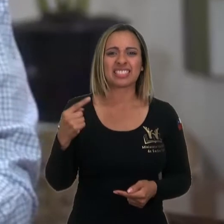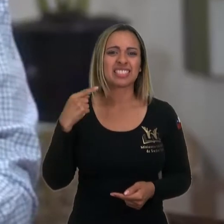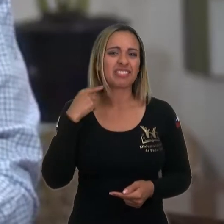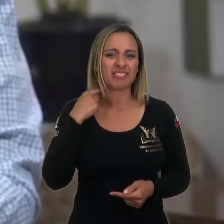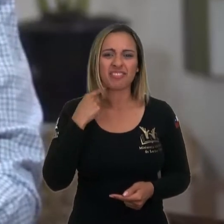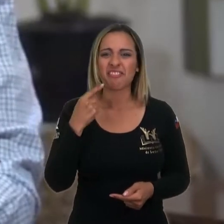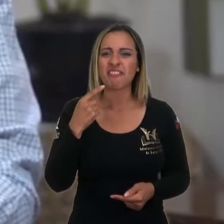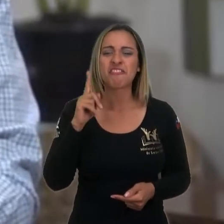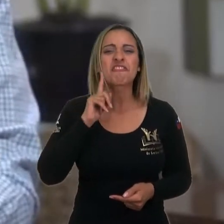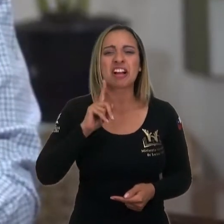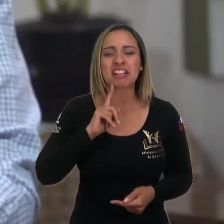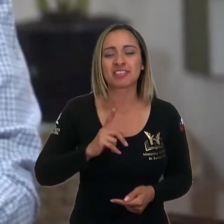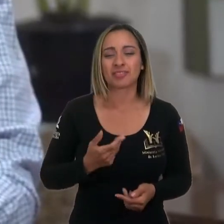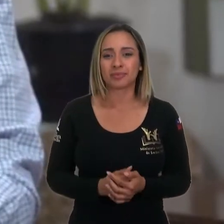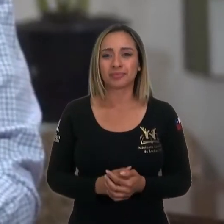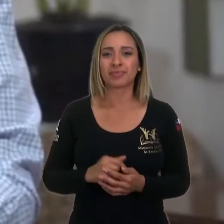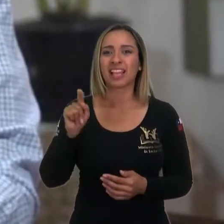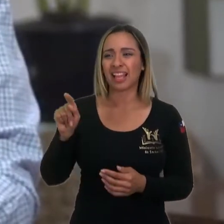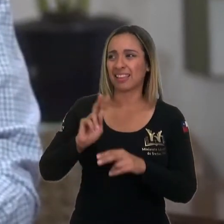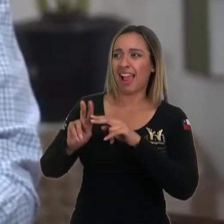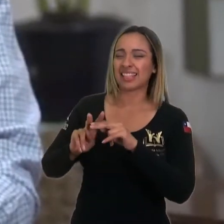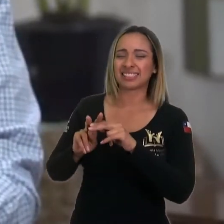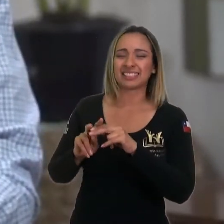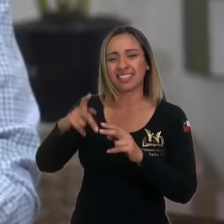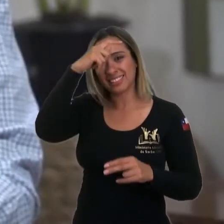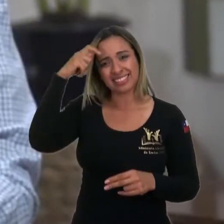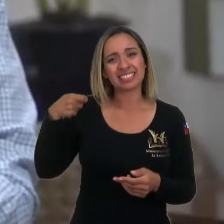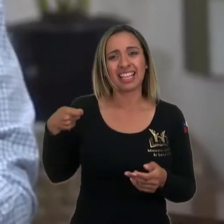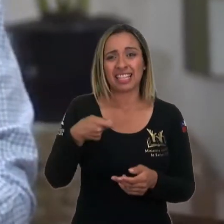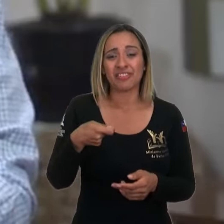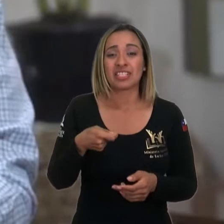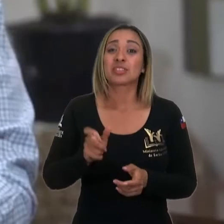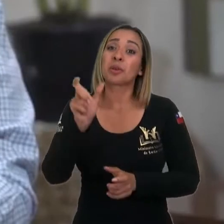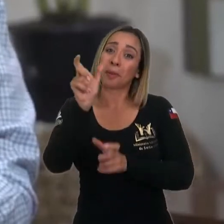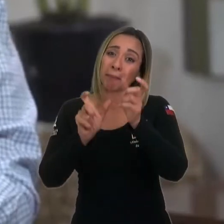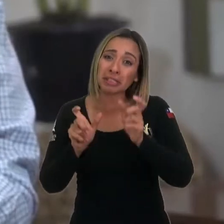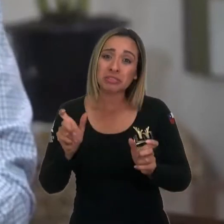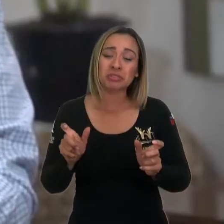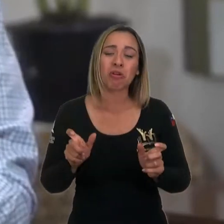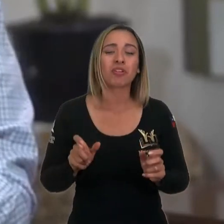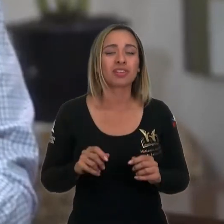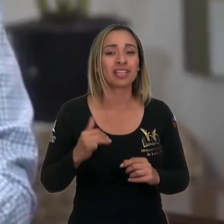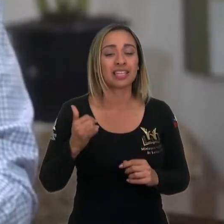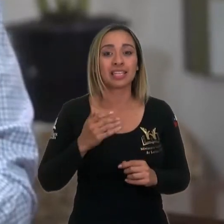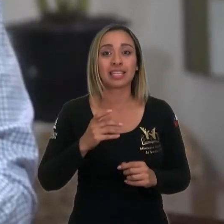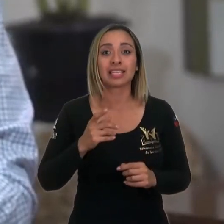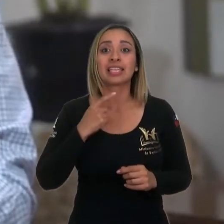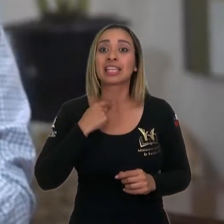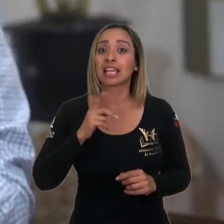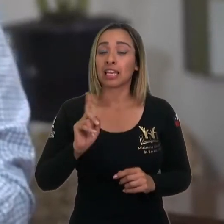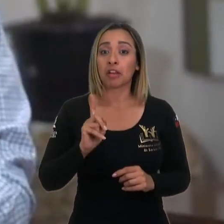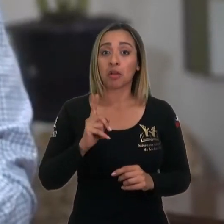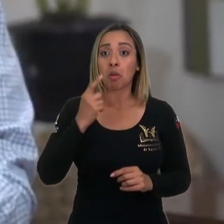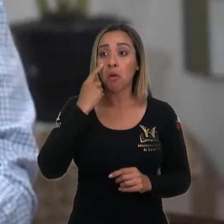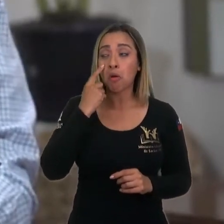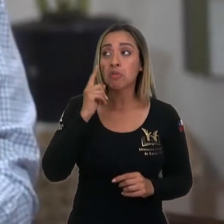Intervenían en las ceremonias donde muchas veces se hacían sacrificios humanos. Y los que no conocían a Dios, pues miraban a